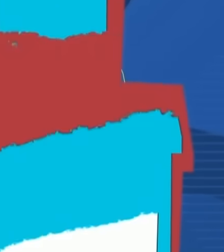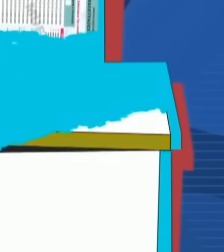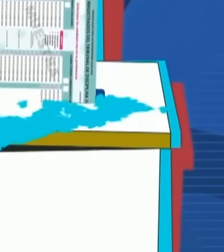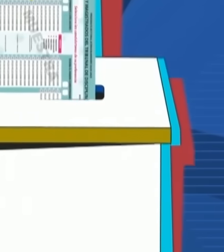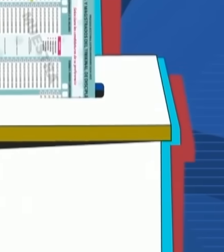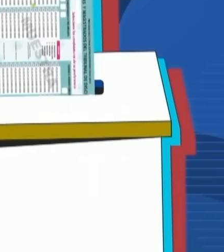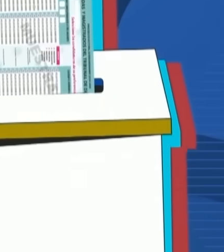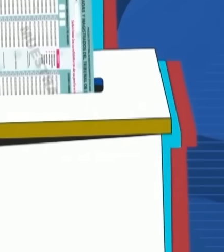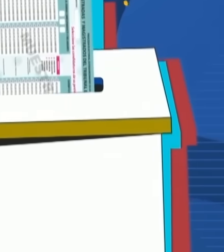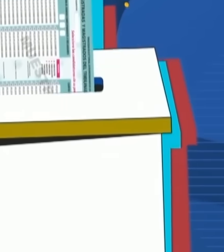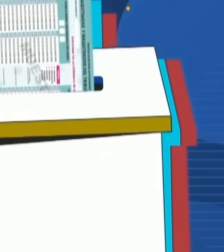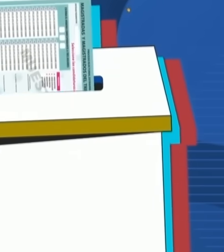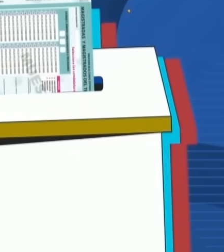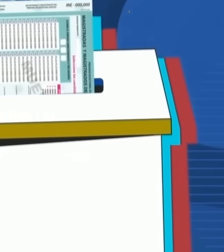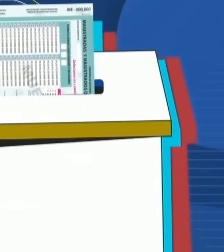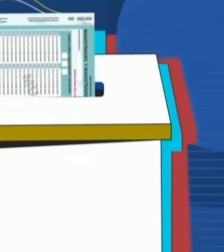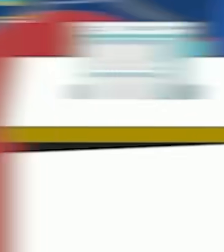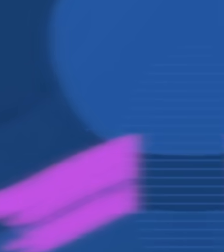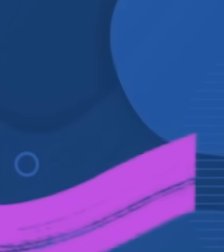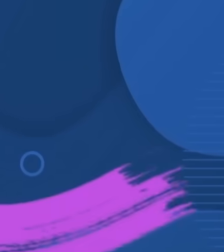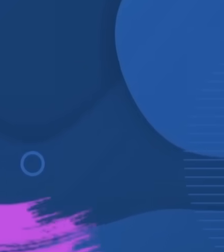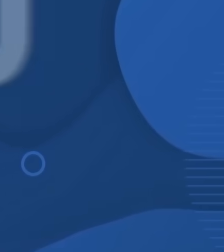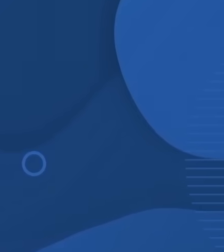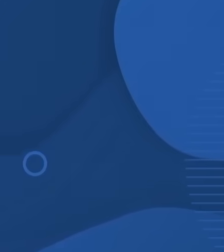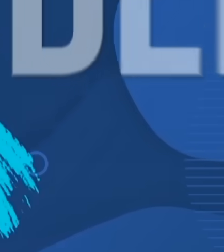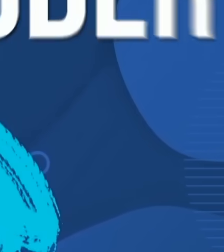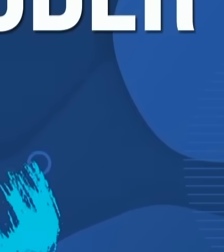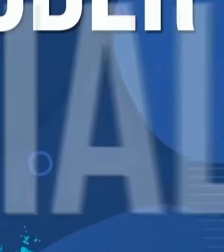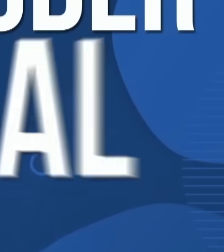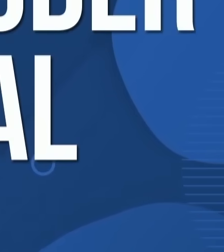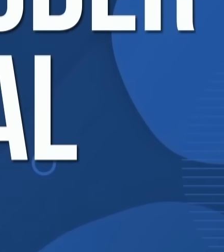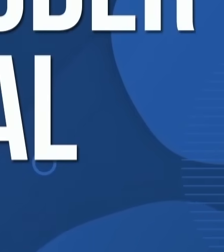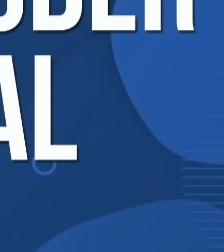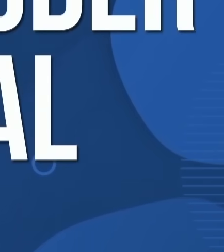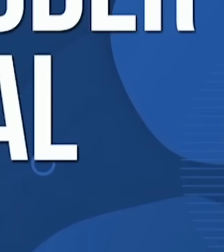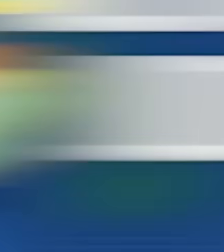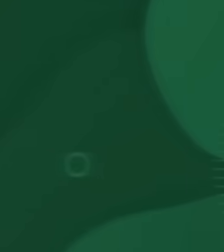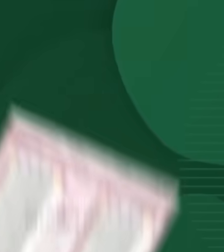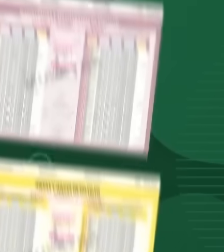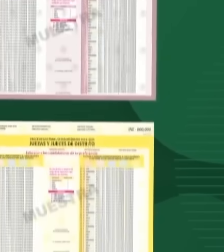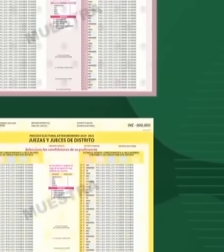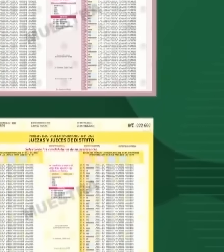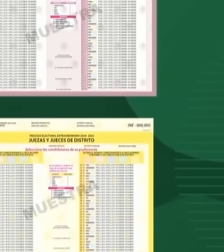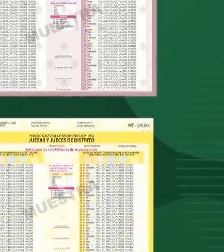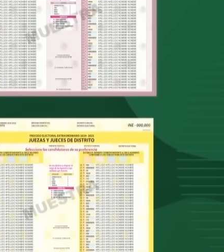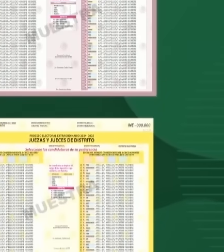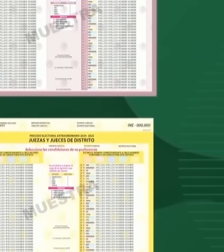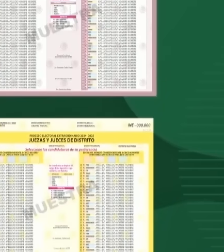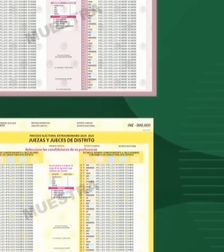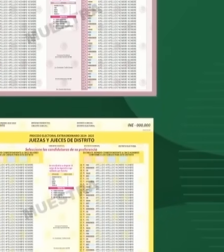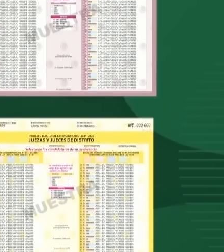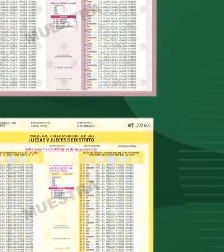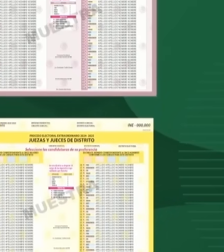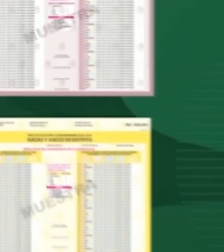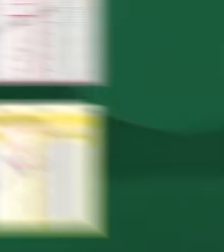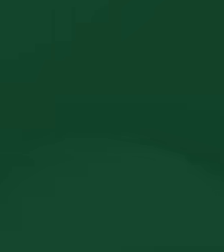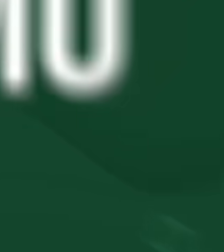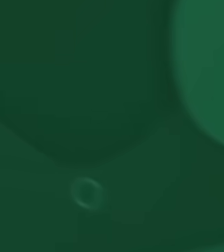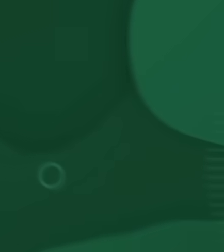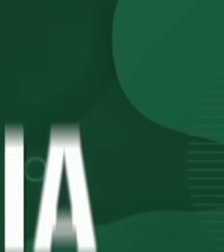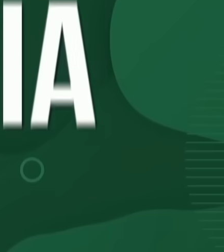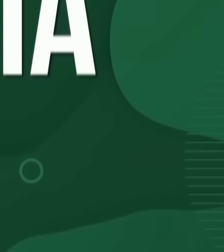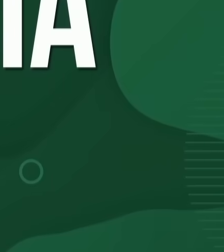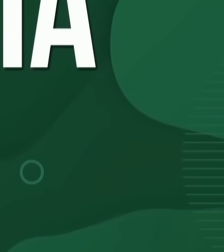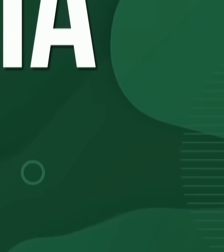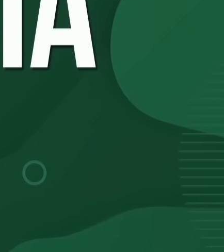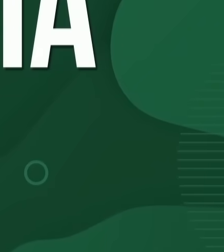El 1 de junio tú vas a votar por un nuevo poder judicial. Te van a dar 6 boletas en tu casilla y